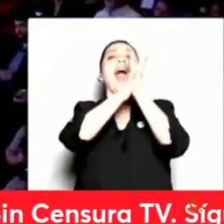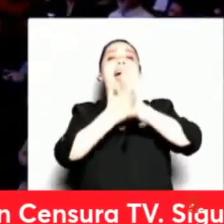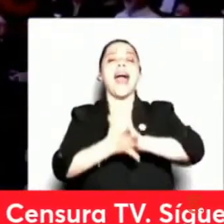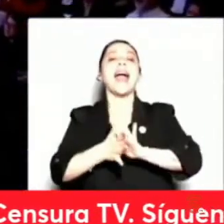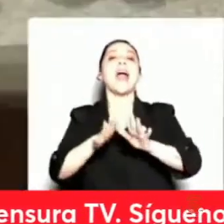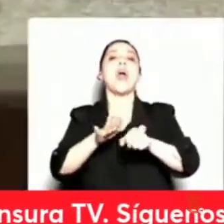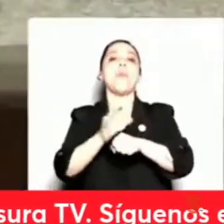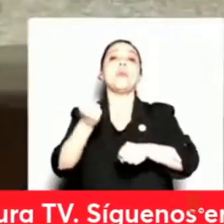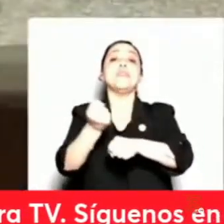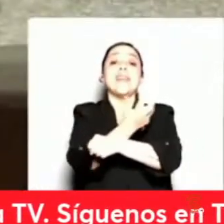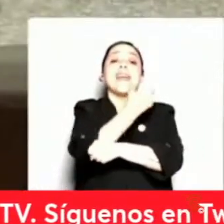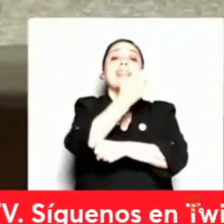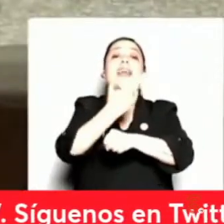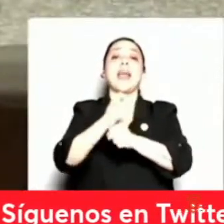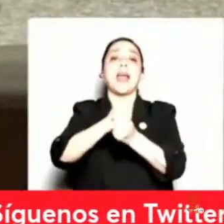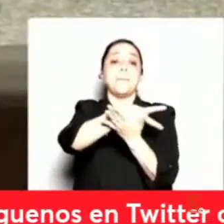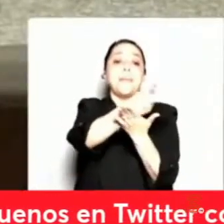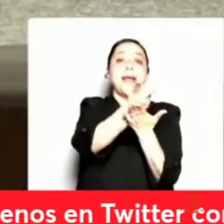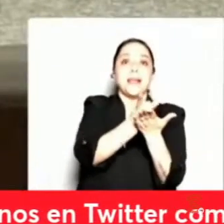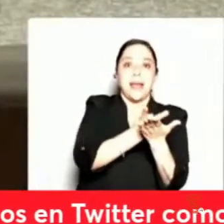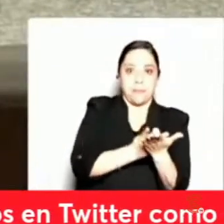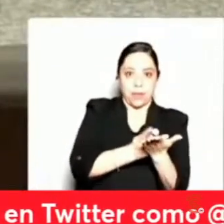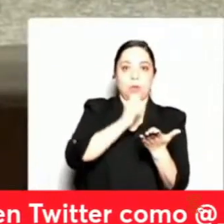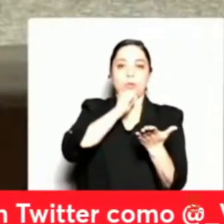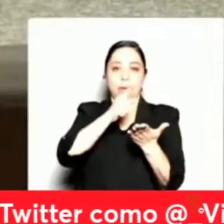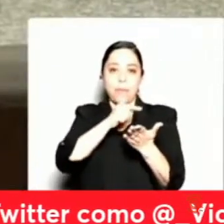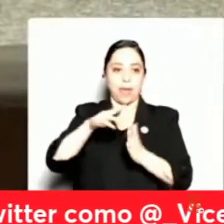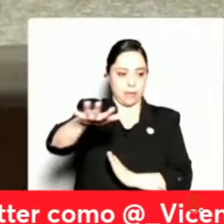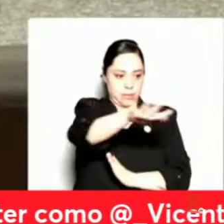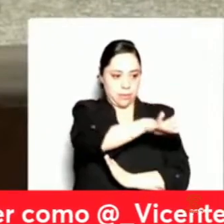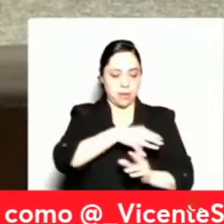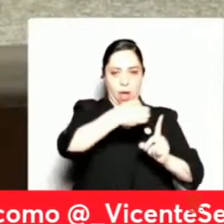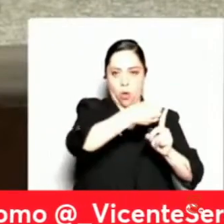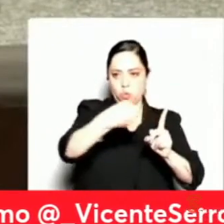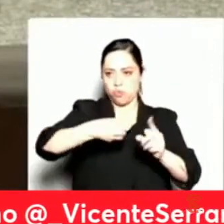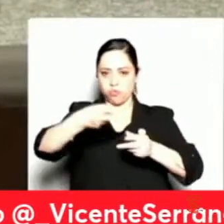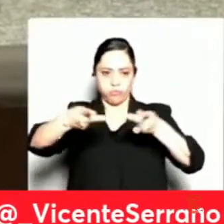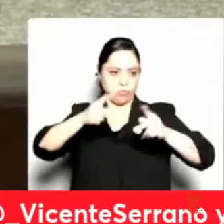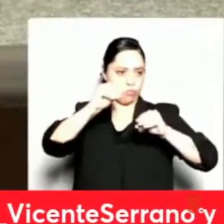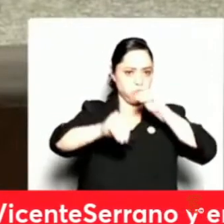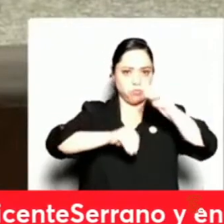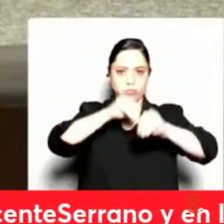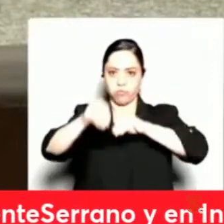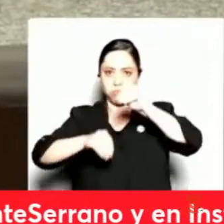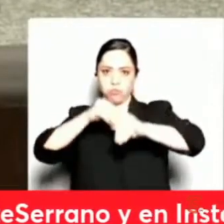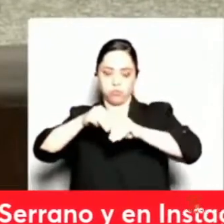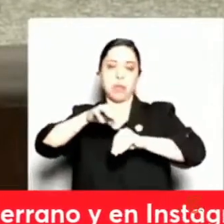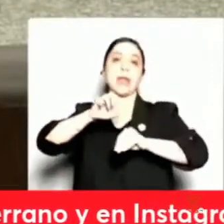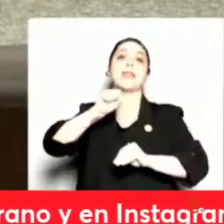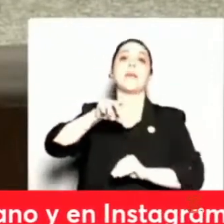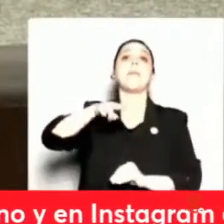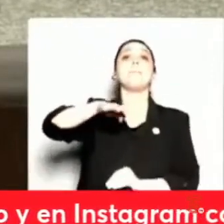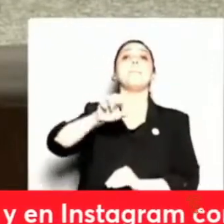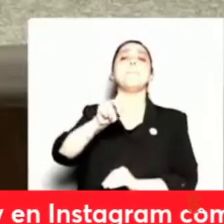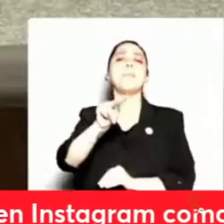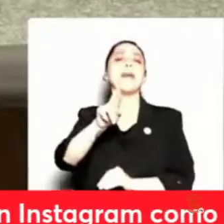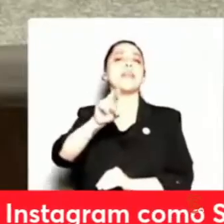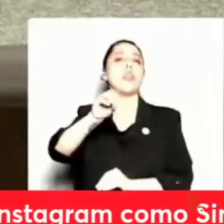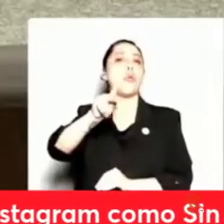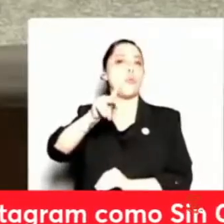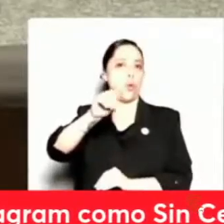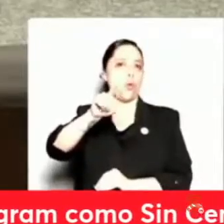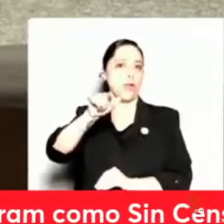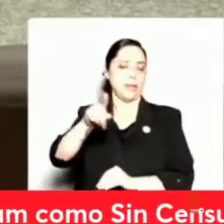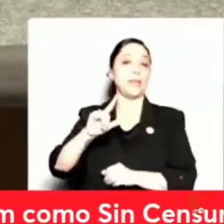Secretaría de Planeación y Ordenamiento Territorial y de Metrópolis. Licenciado